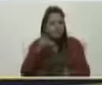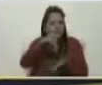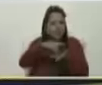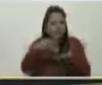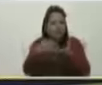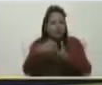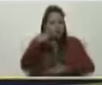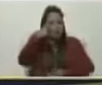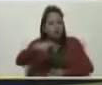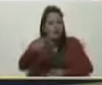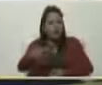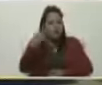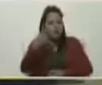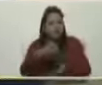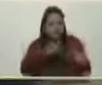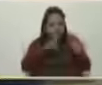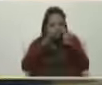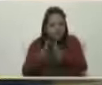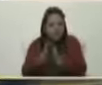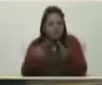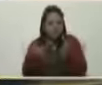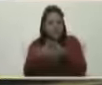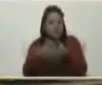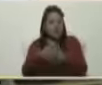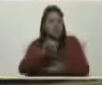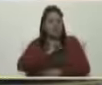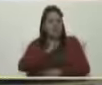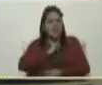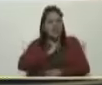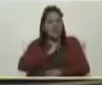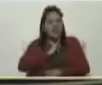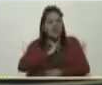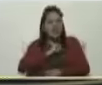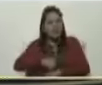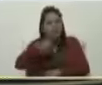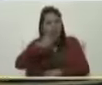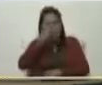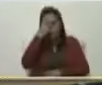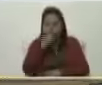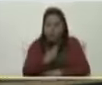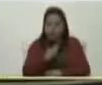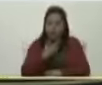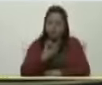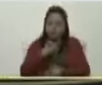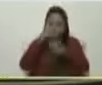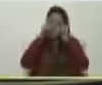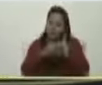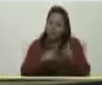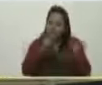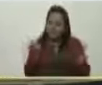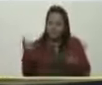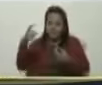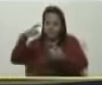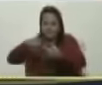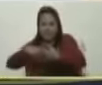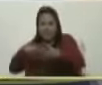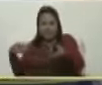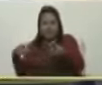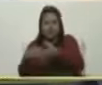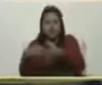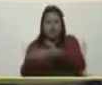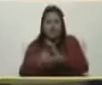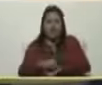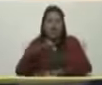partido político, tenía que militar en un partido que se identificara con los más desposeídos. Y por eso tomé la determinación de militar en el Partido